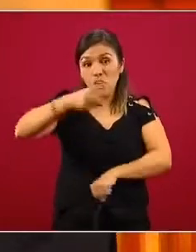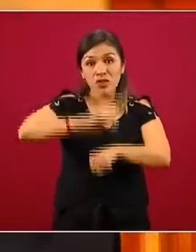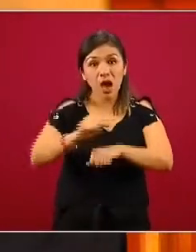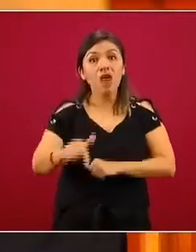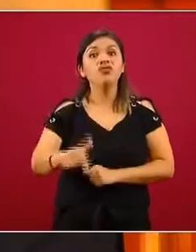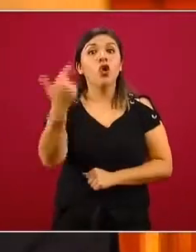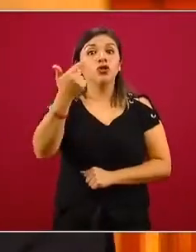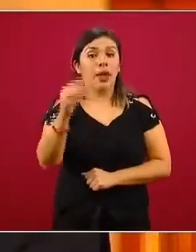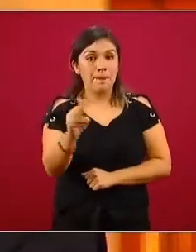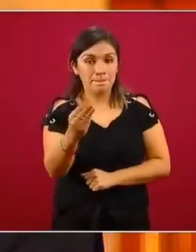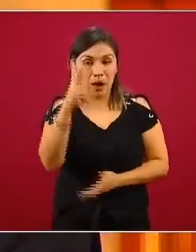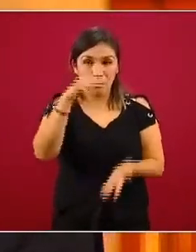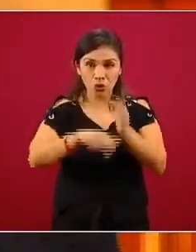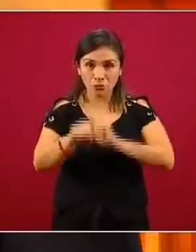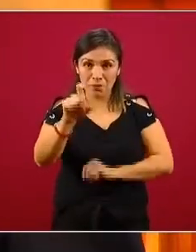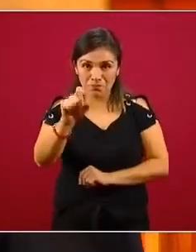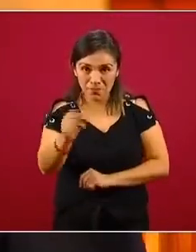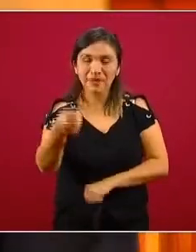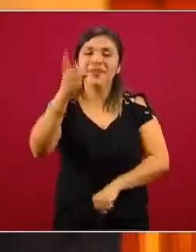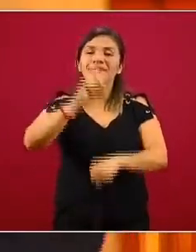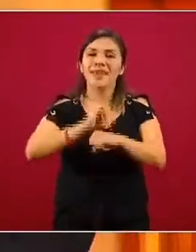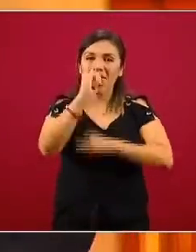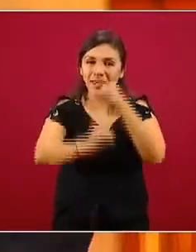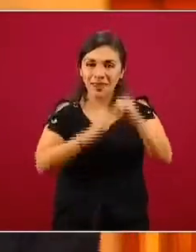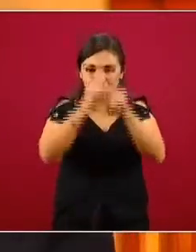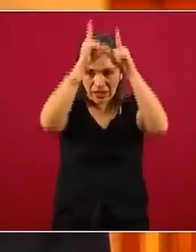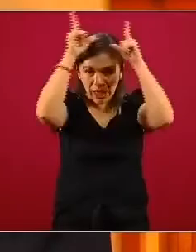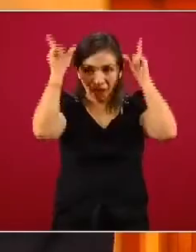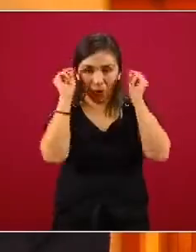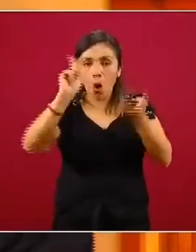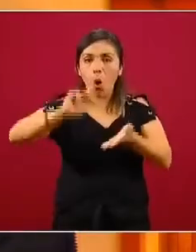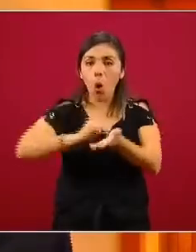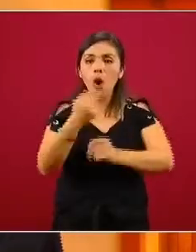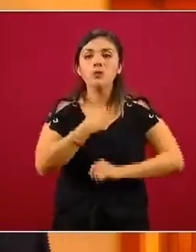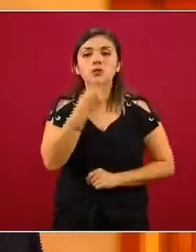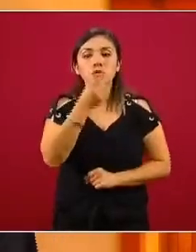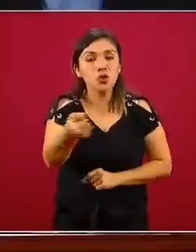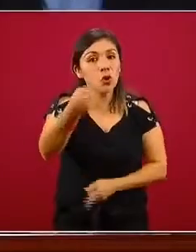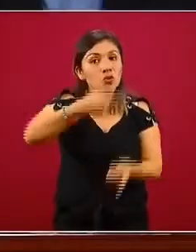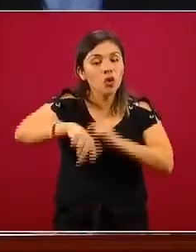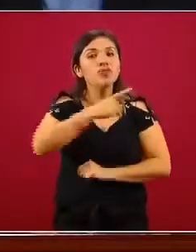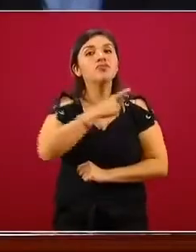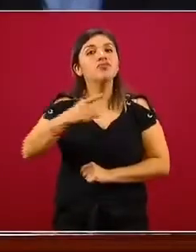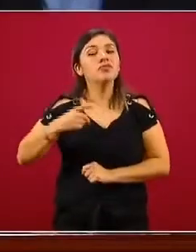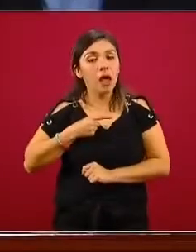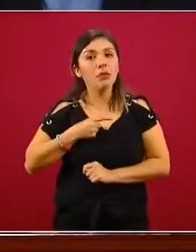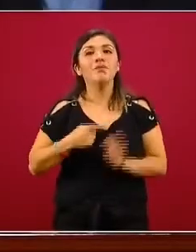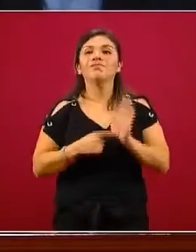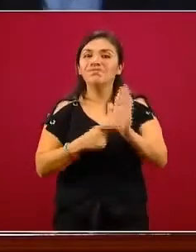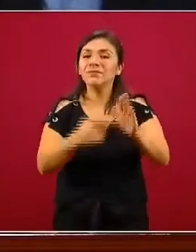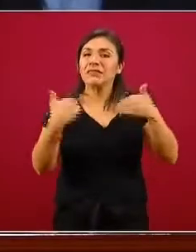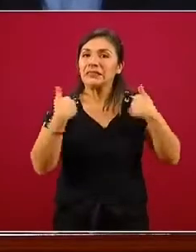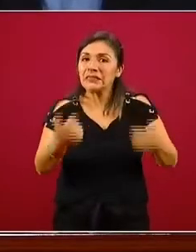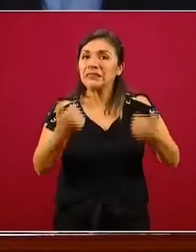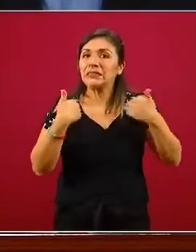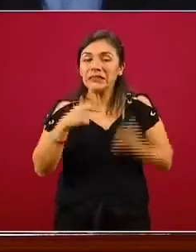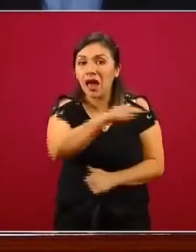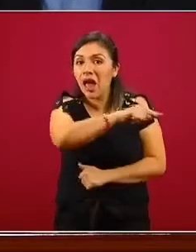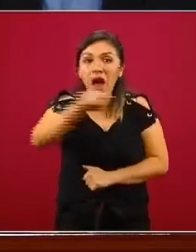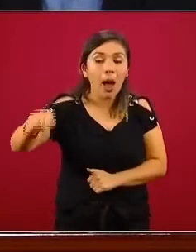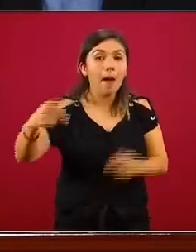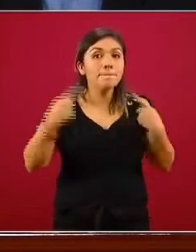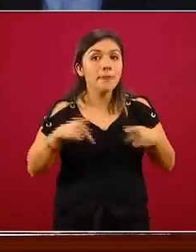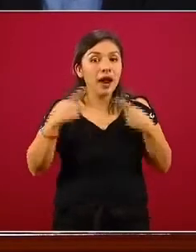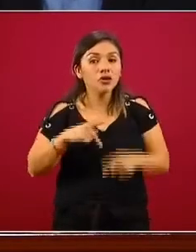mayo de 2020, Día Internacional de las Enfermedades, vuelvo a decir, para que quede constancia pública hacia ustedes en la